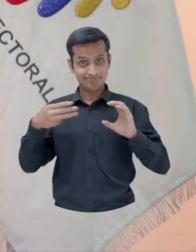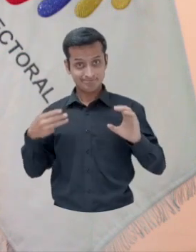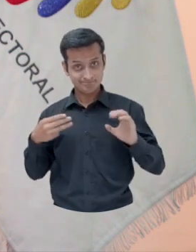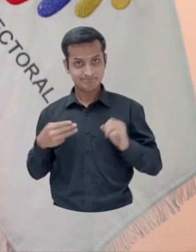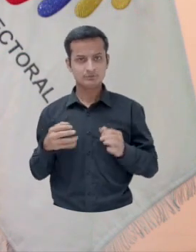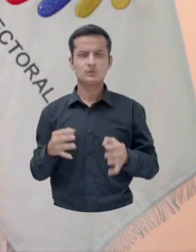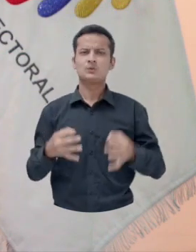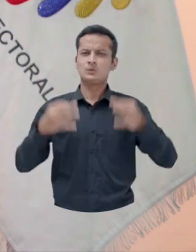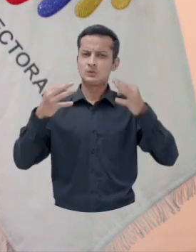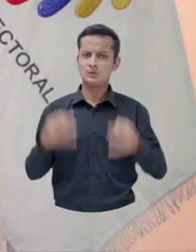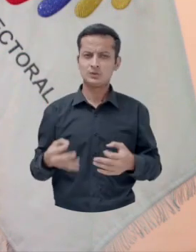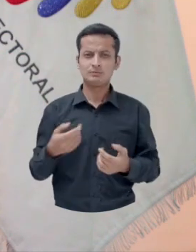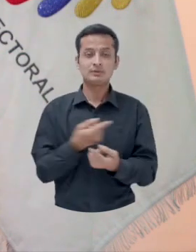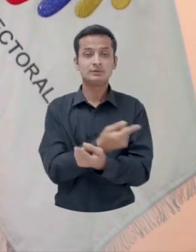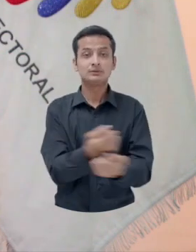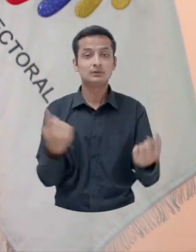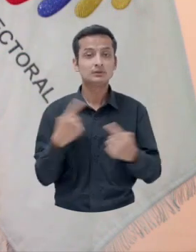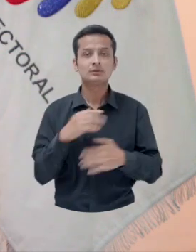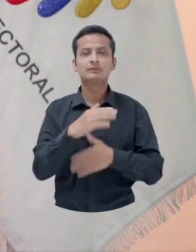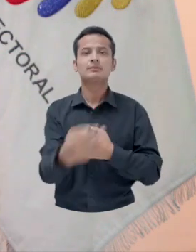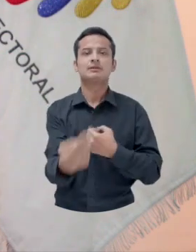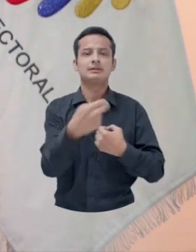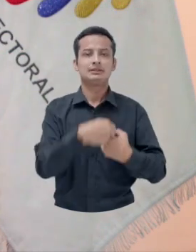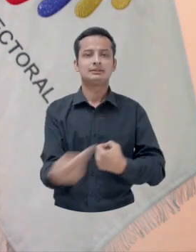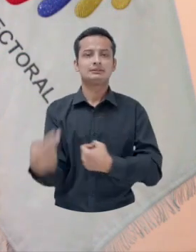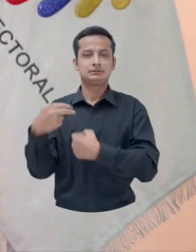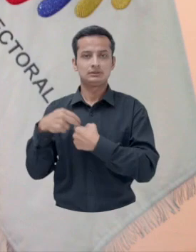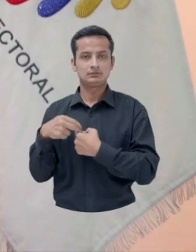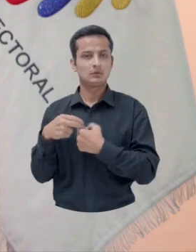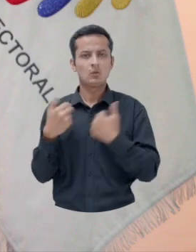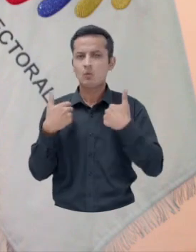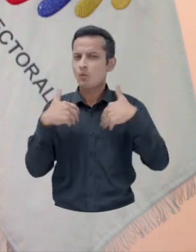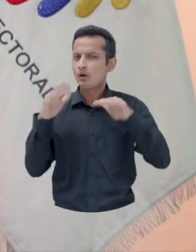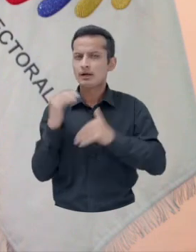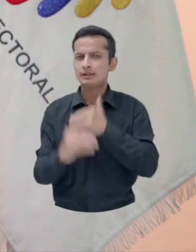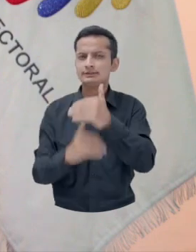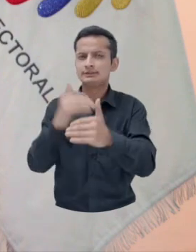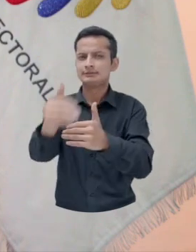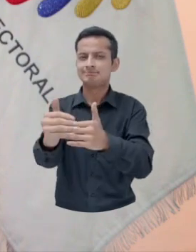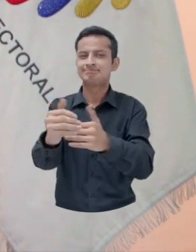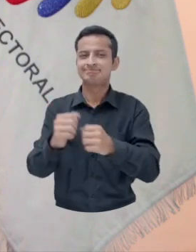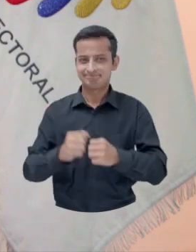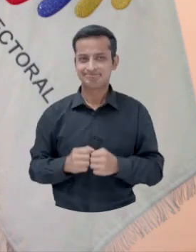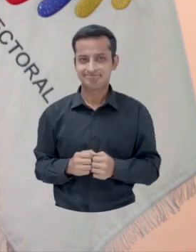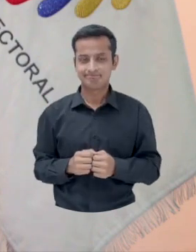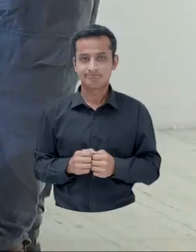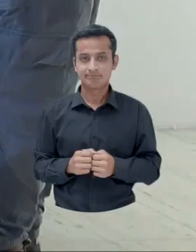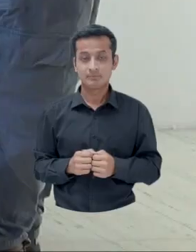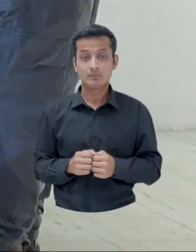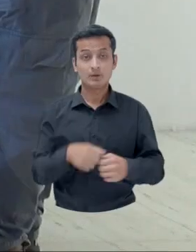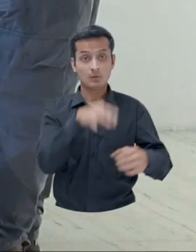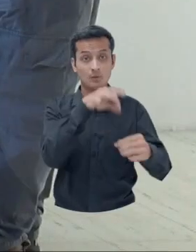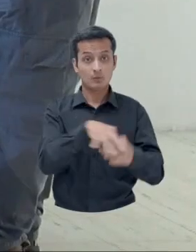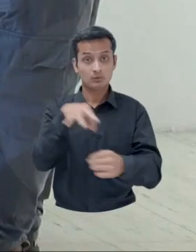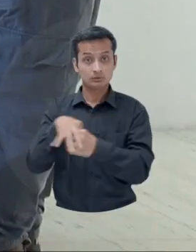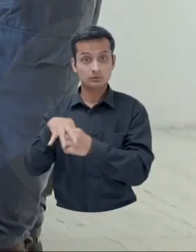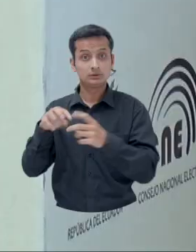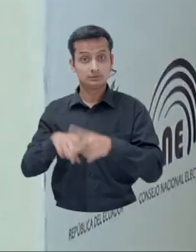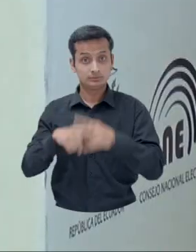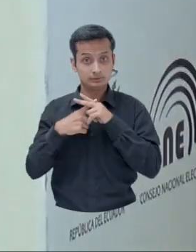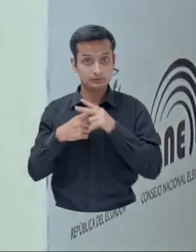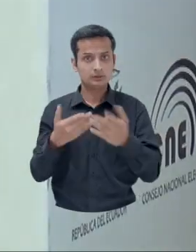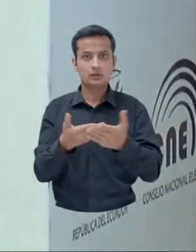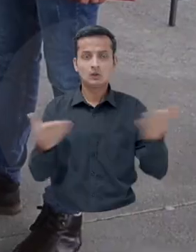Consejo Nacional Electoral garantizamos su participación en todas las etapas de los comicios. Para la jornada